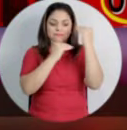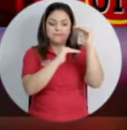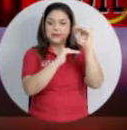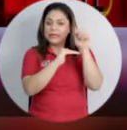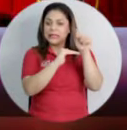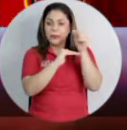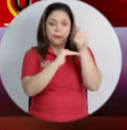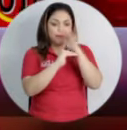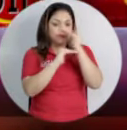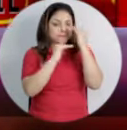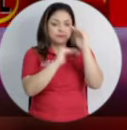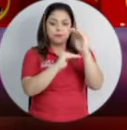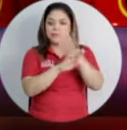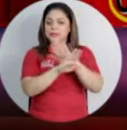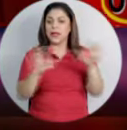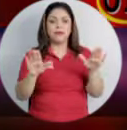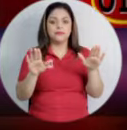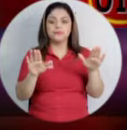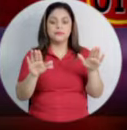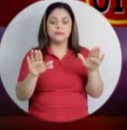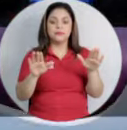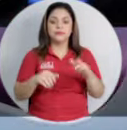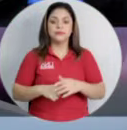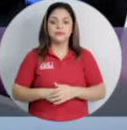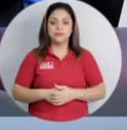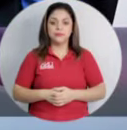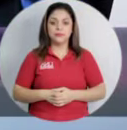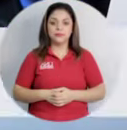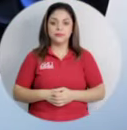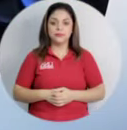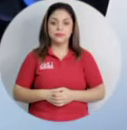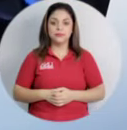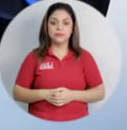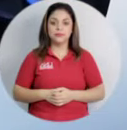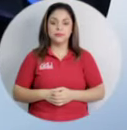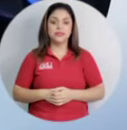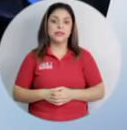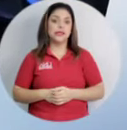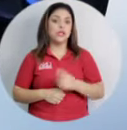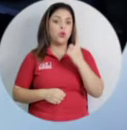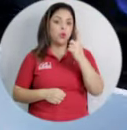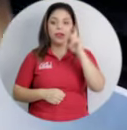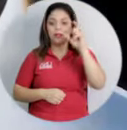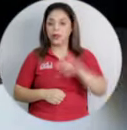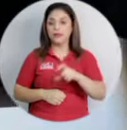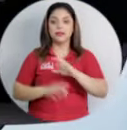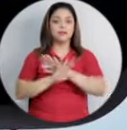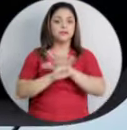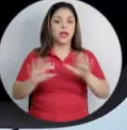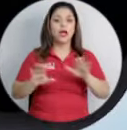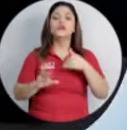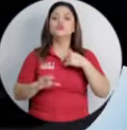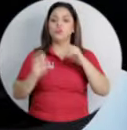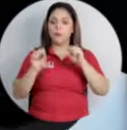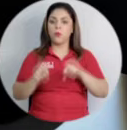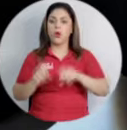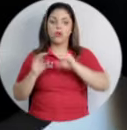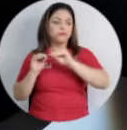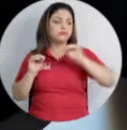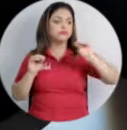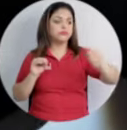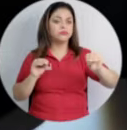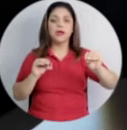precisamente X cantidad, y esa cantidad está en X tarjeta, ya sea el del esposo o el del muchacho. Usted le puede